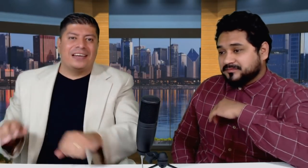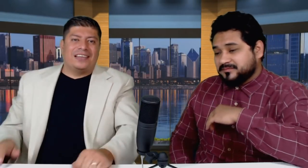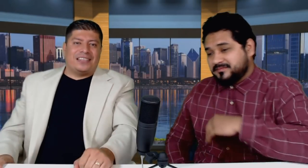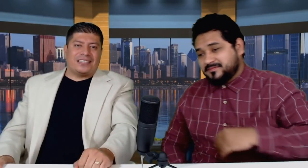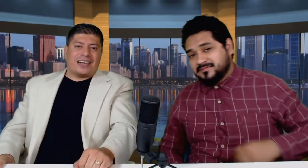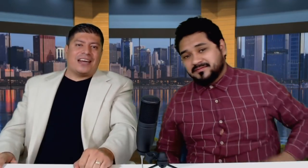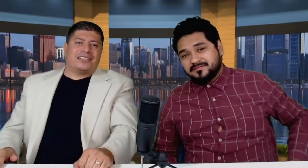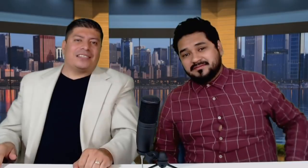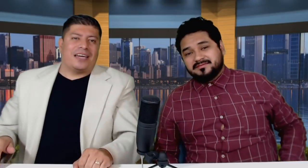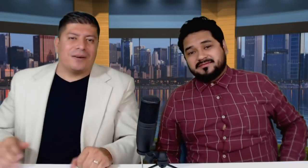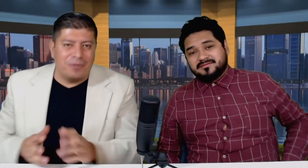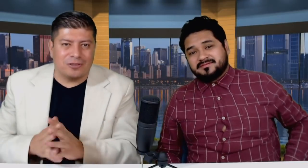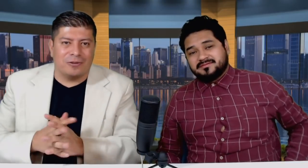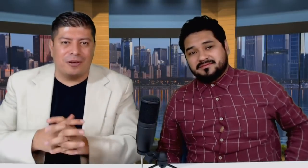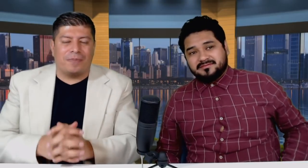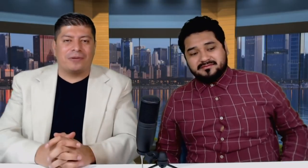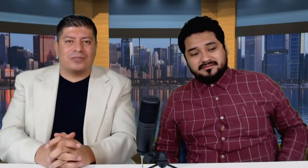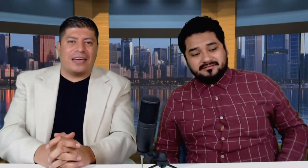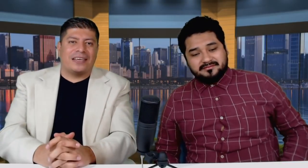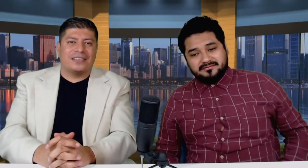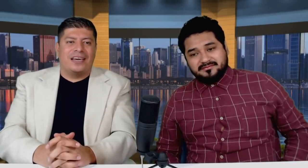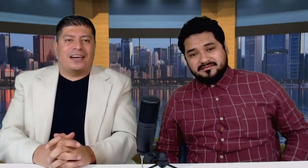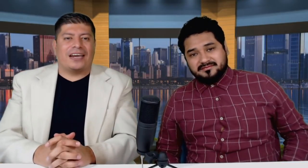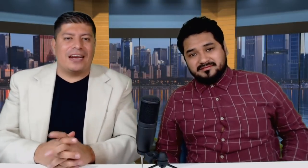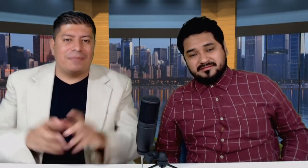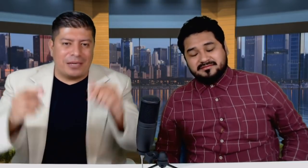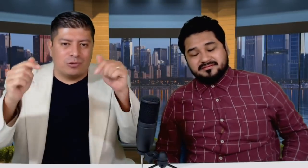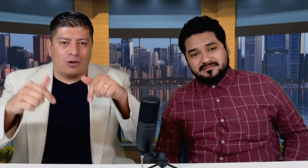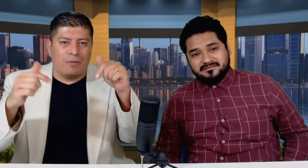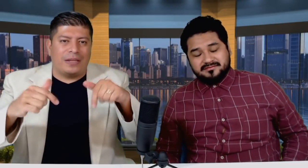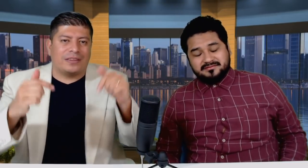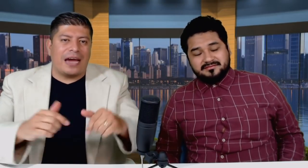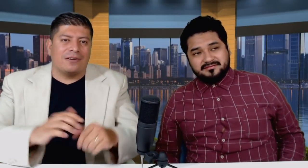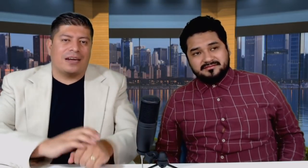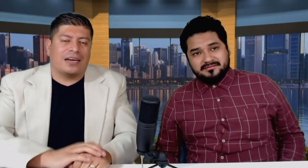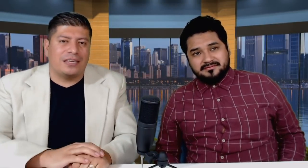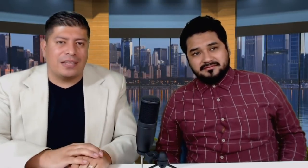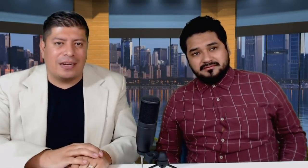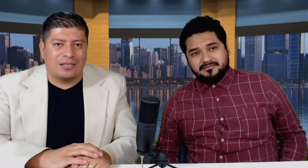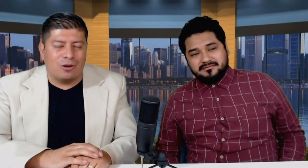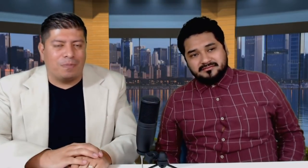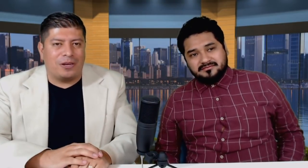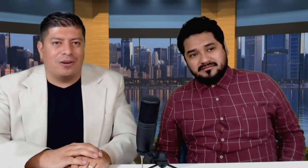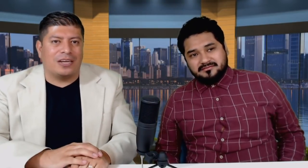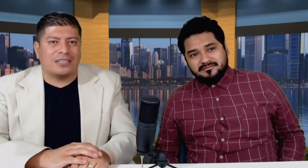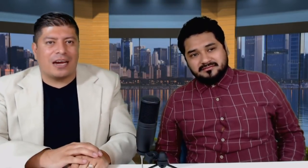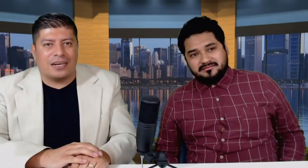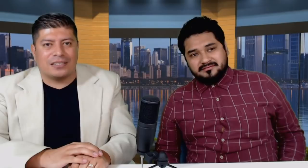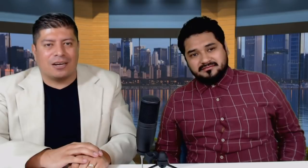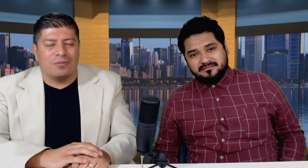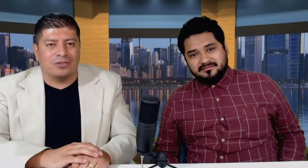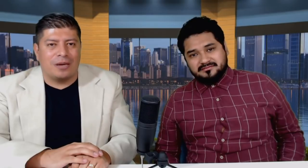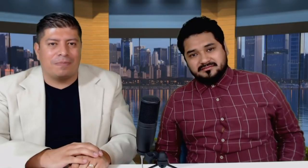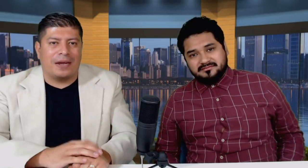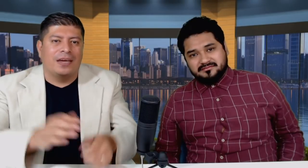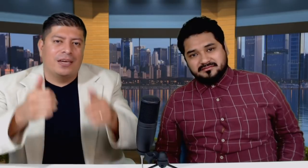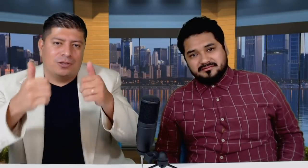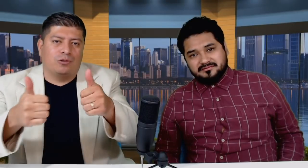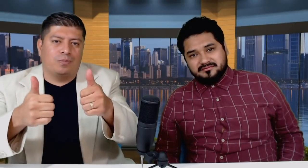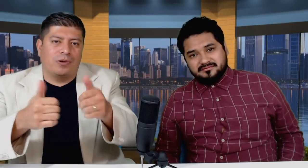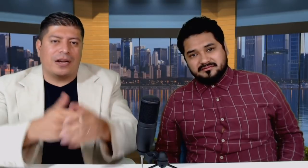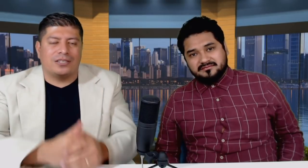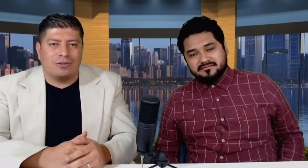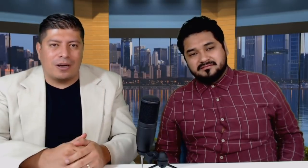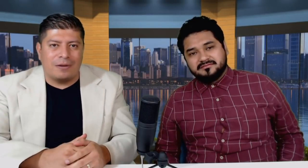manera de cerrar este hermoso video para ustedes. Regálenme su comentario en la cajita de las opiniones. Agradeceré como siempre